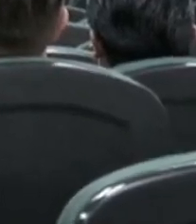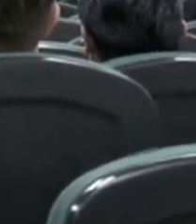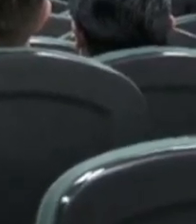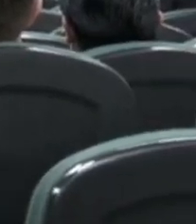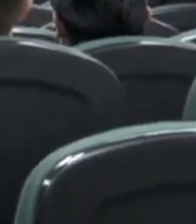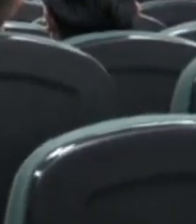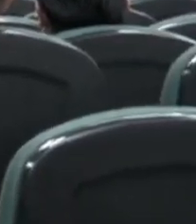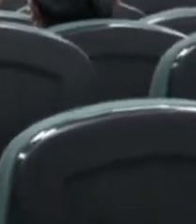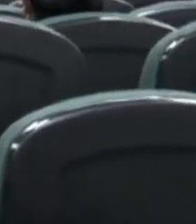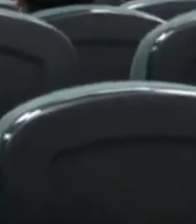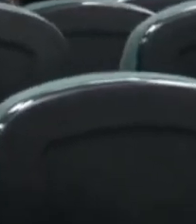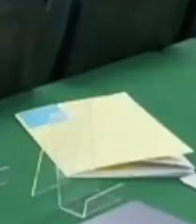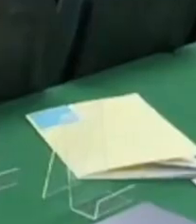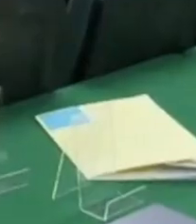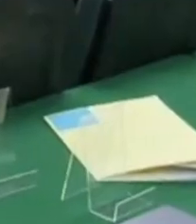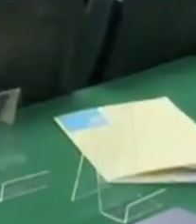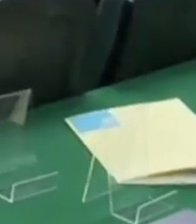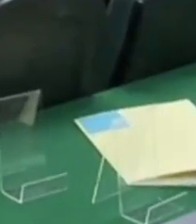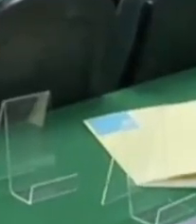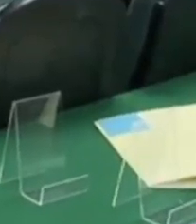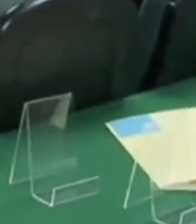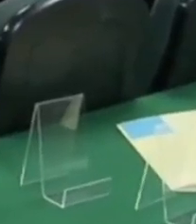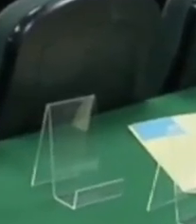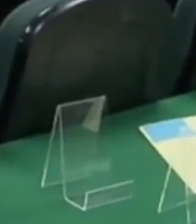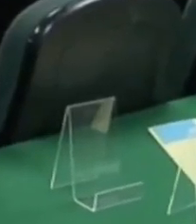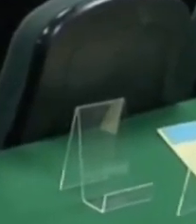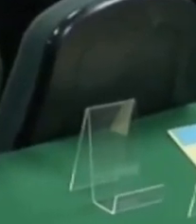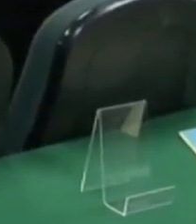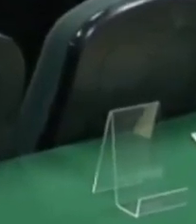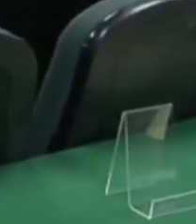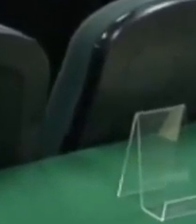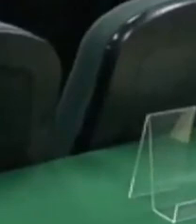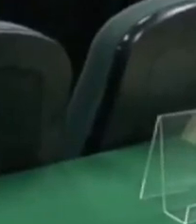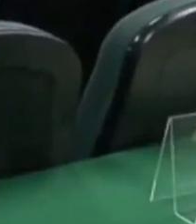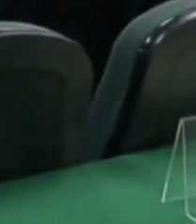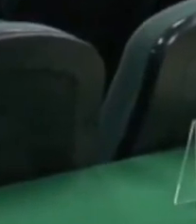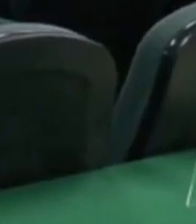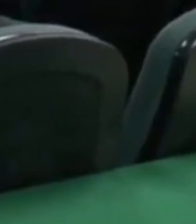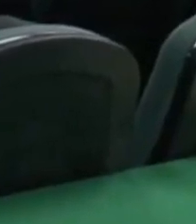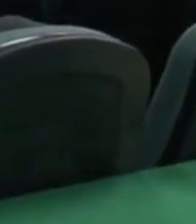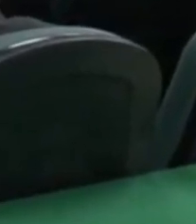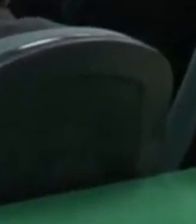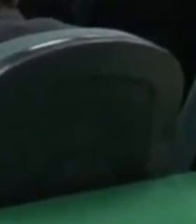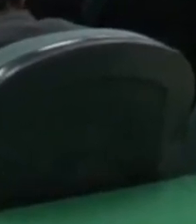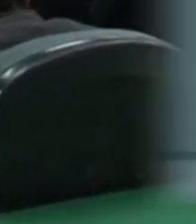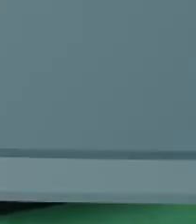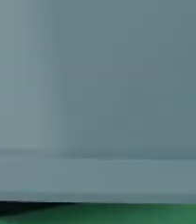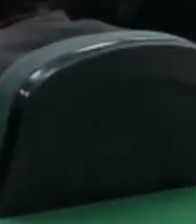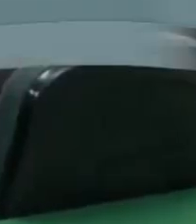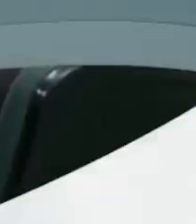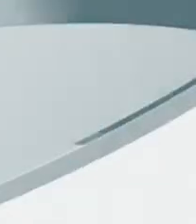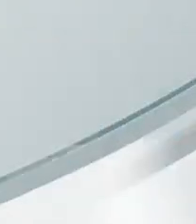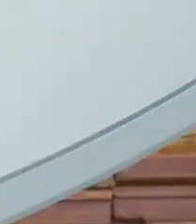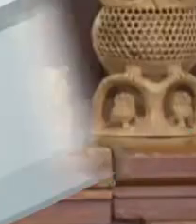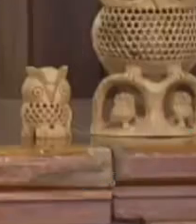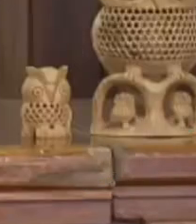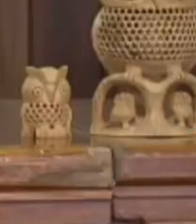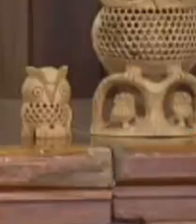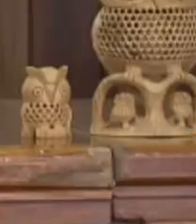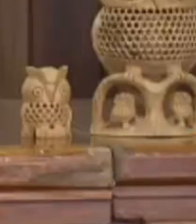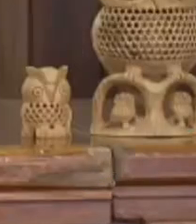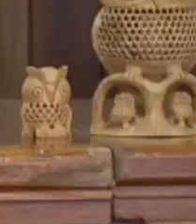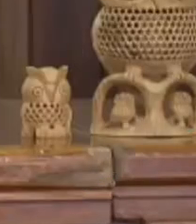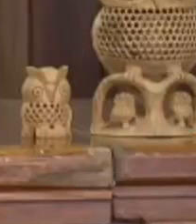Al regresar, presentan obra del Centro de Estudios Constitucionales de la Suprema Corte en la 14 Feria Nacional del